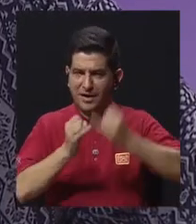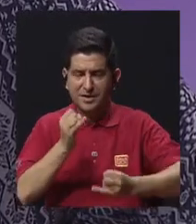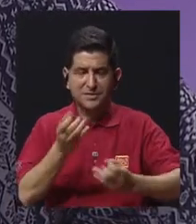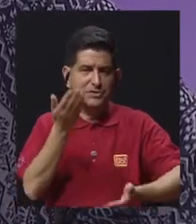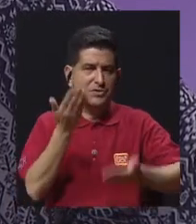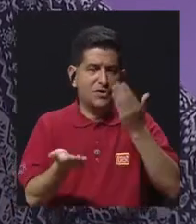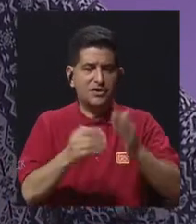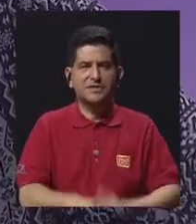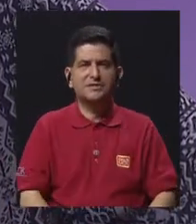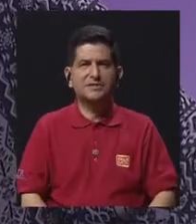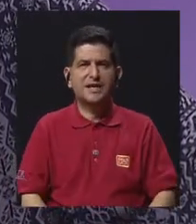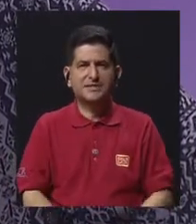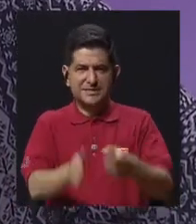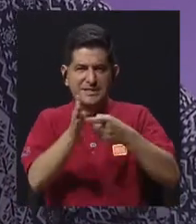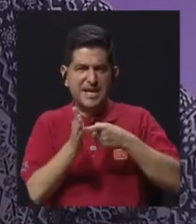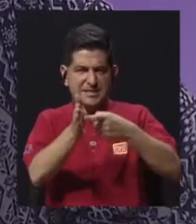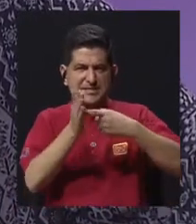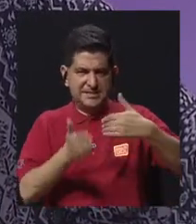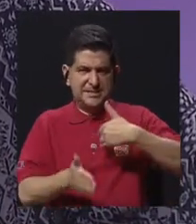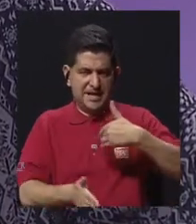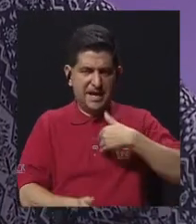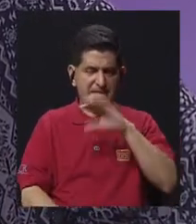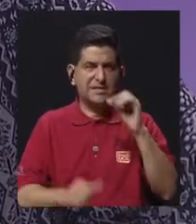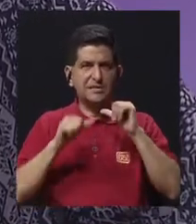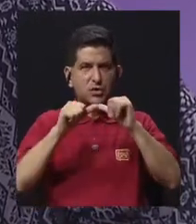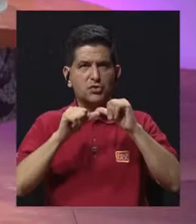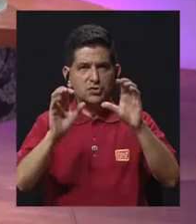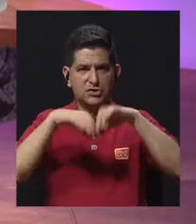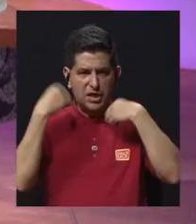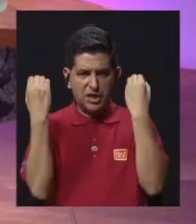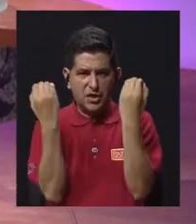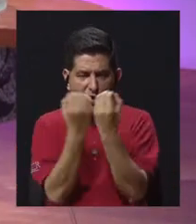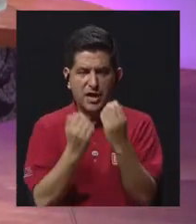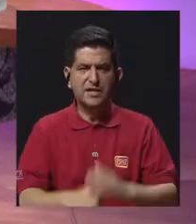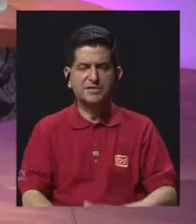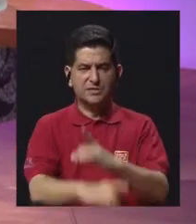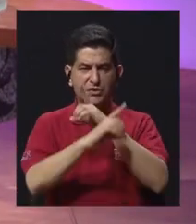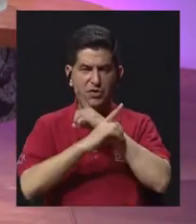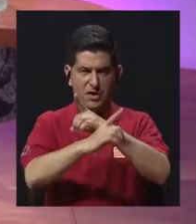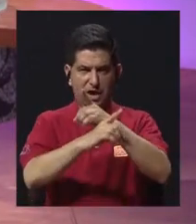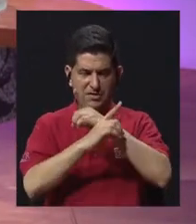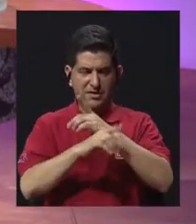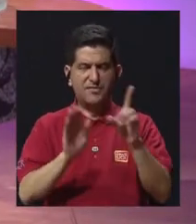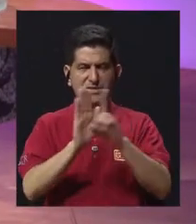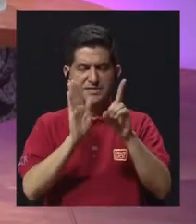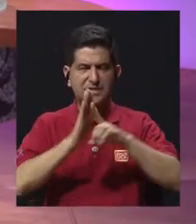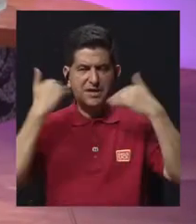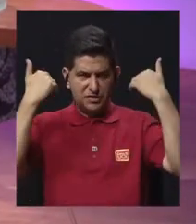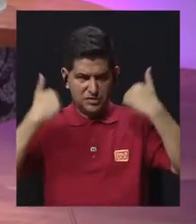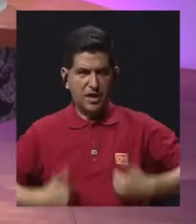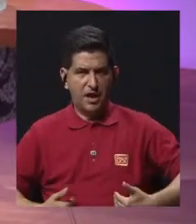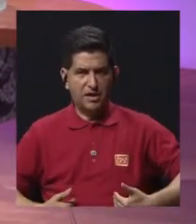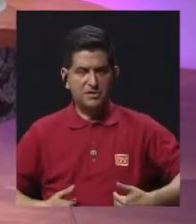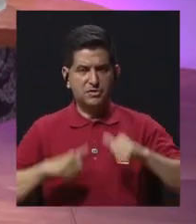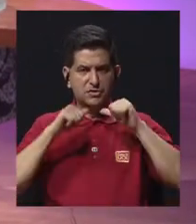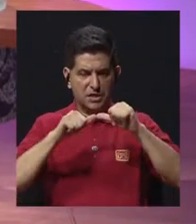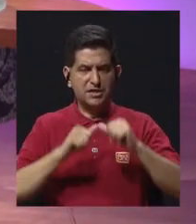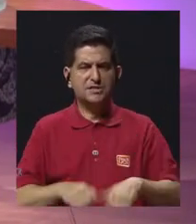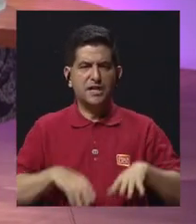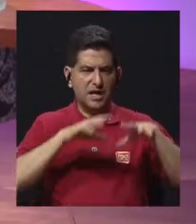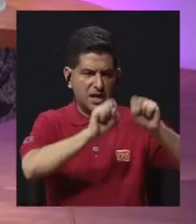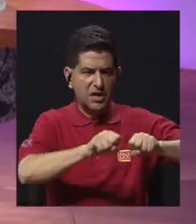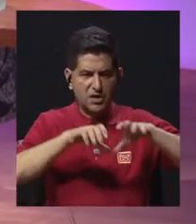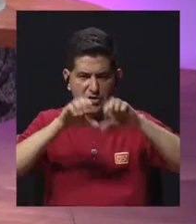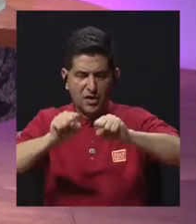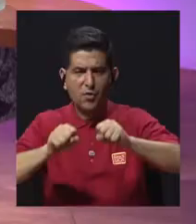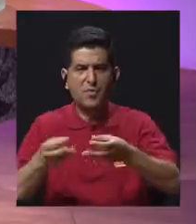las demandas de ustedes o cómo se van a seguir organizando para seguir defendiendo los derechos humanos y seguir en la recuperación de